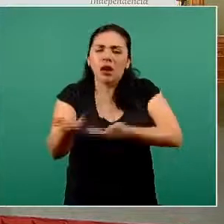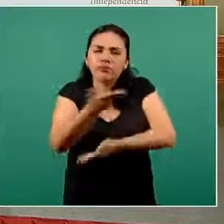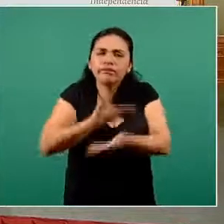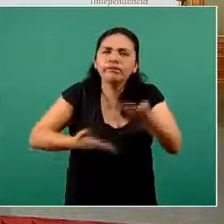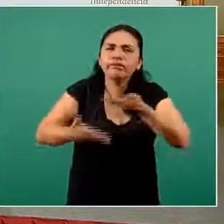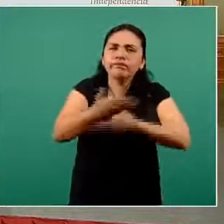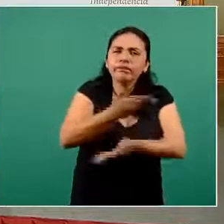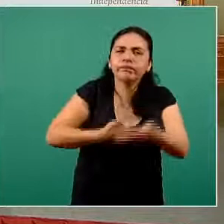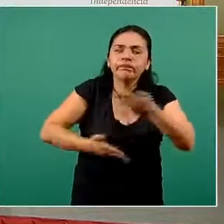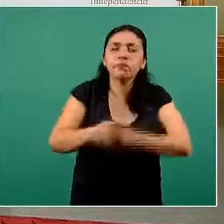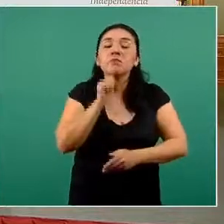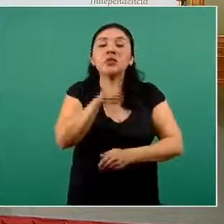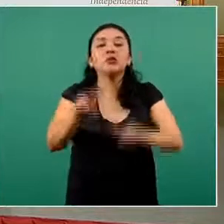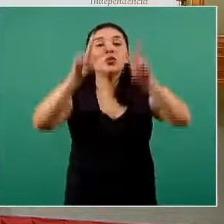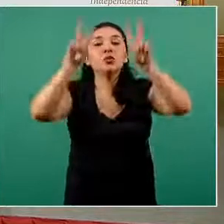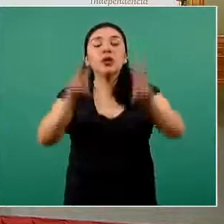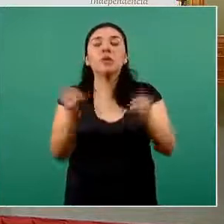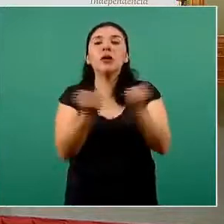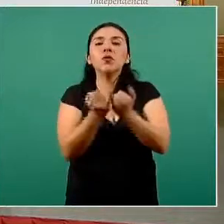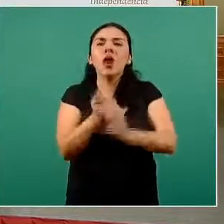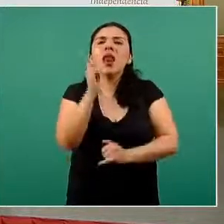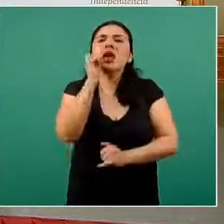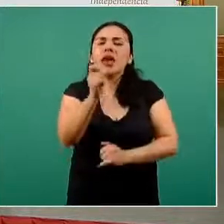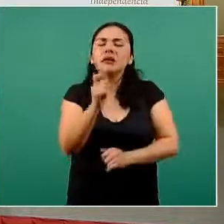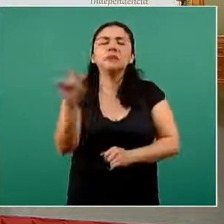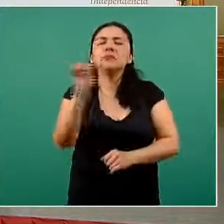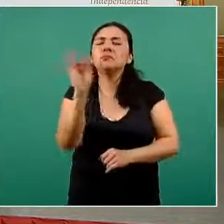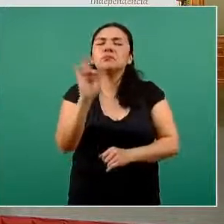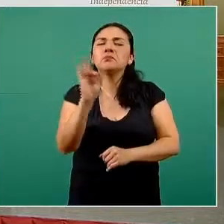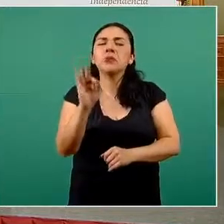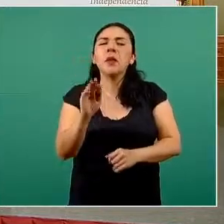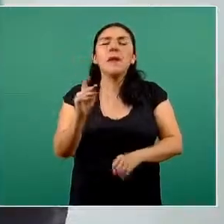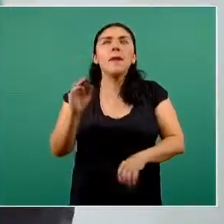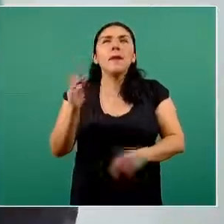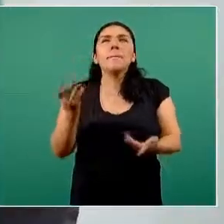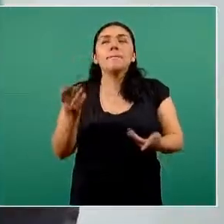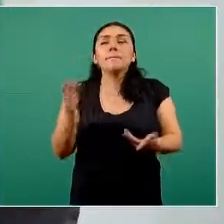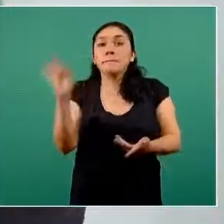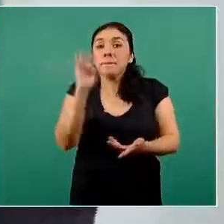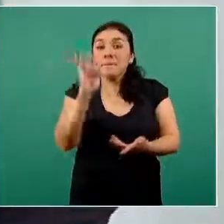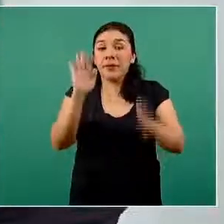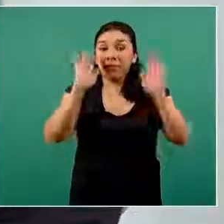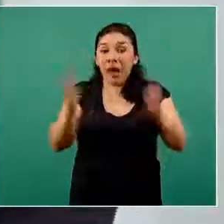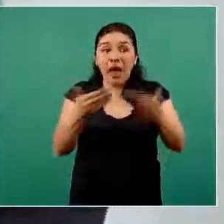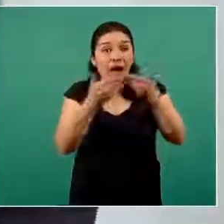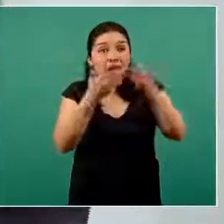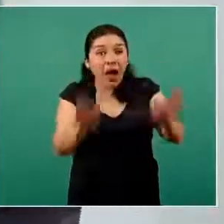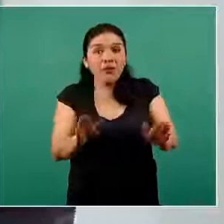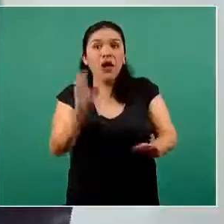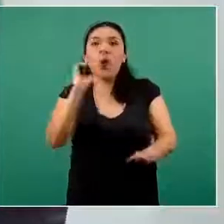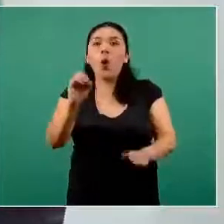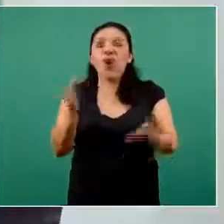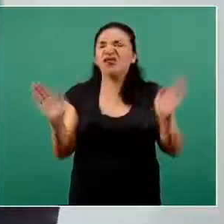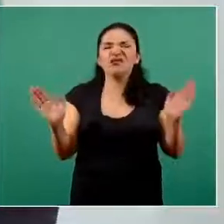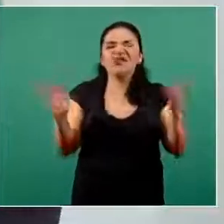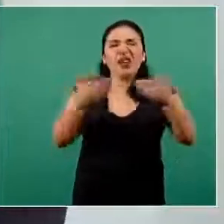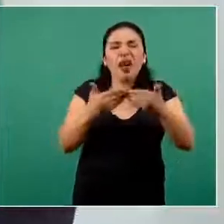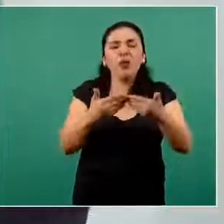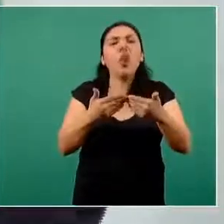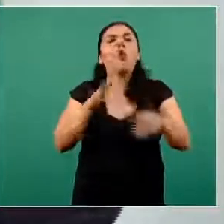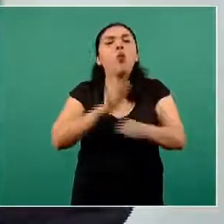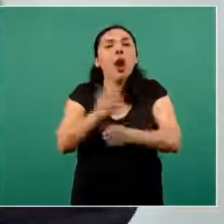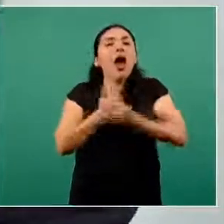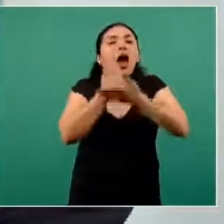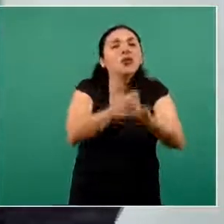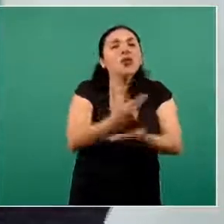sobre todo también el tema de qué era la consecuencia o qué podía pasar, si habrían, si no habrían, cuáles eran las